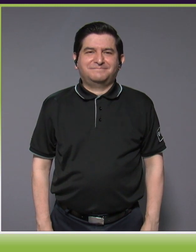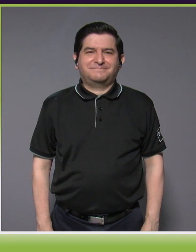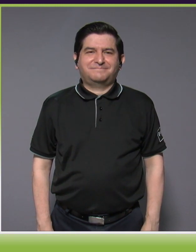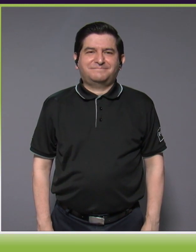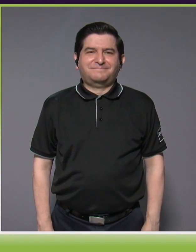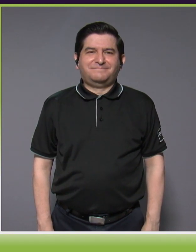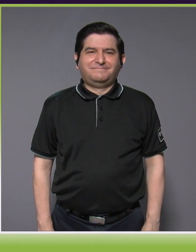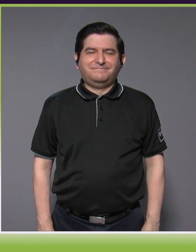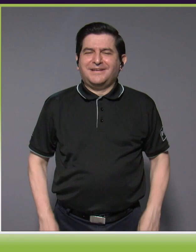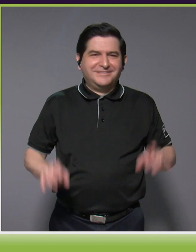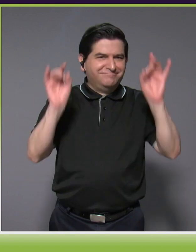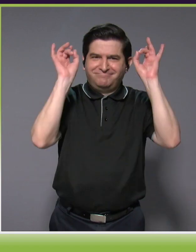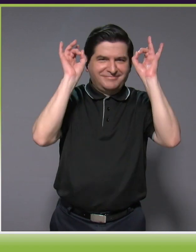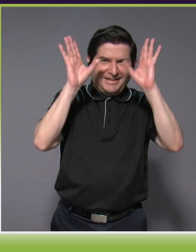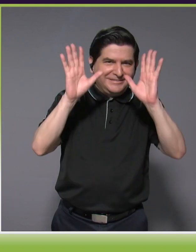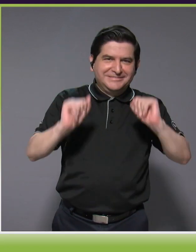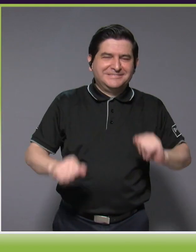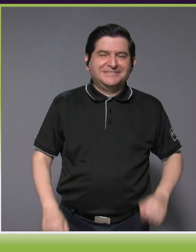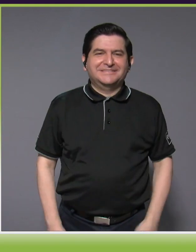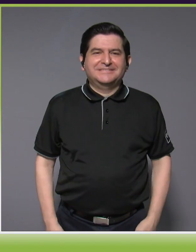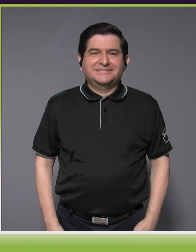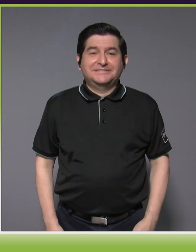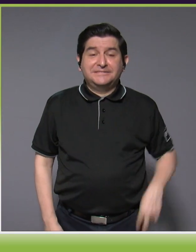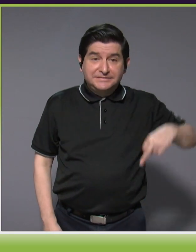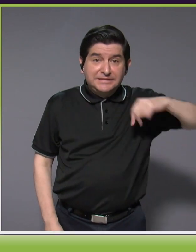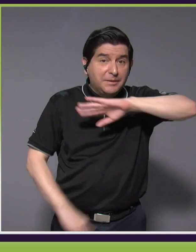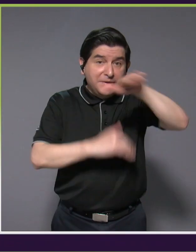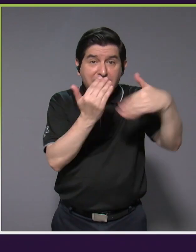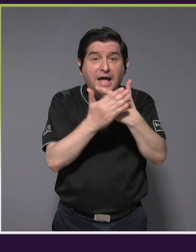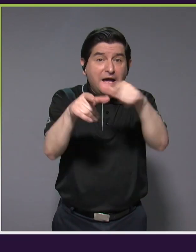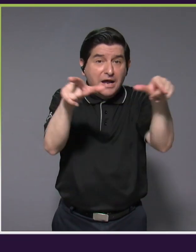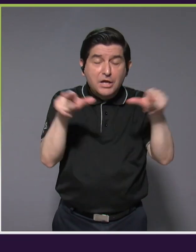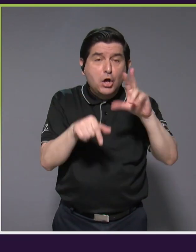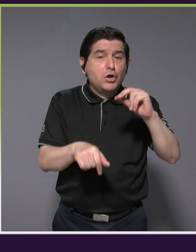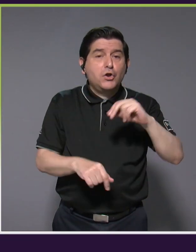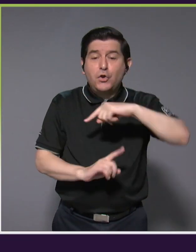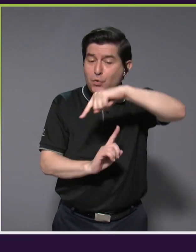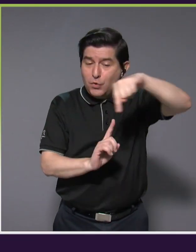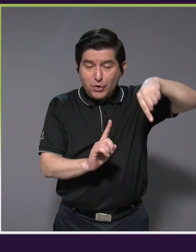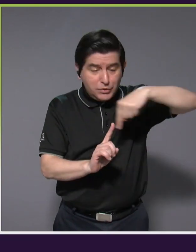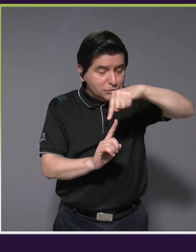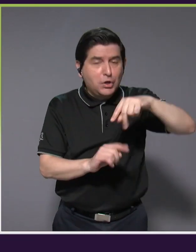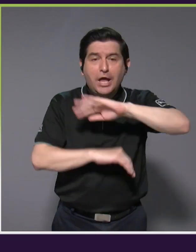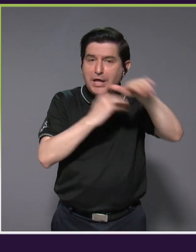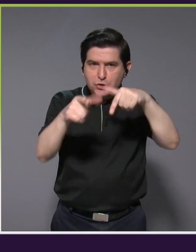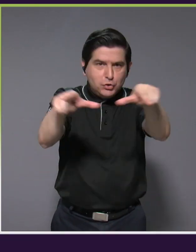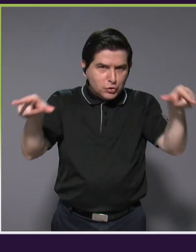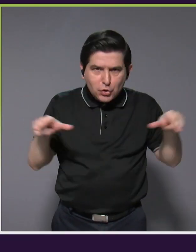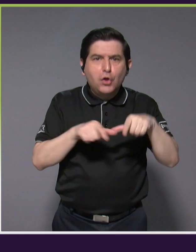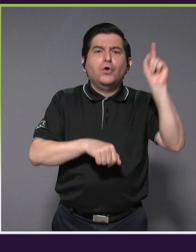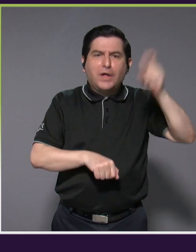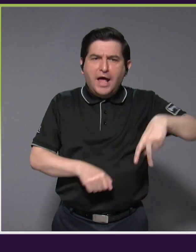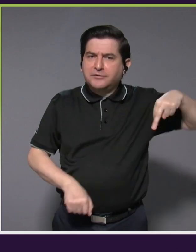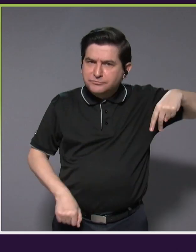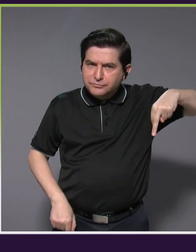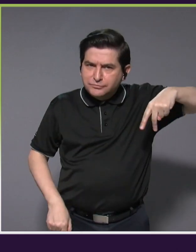Qué bárbaro, ¿sabes? Tienen que caminar por todos lados. No caminen en círculo, sino caminen por todos lados. Por todos lados.